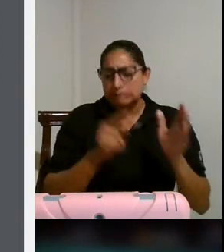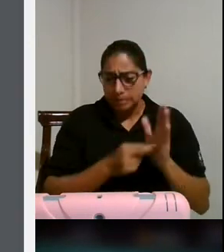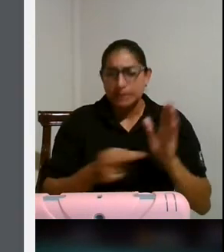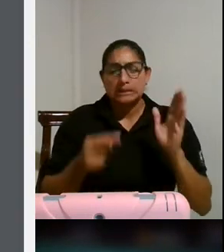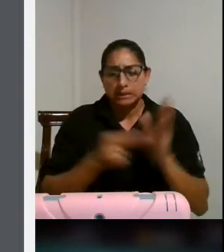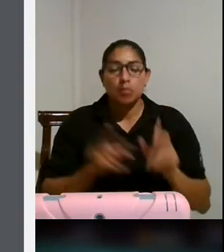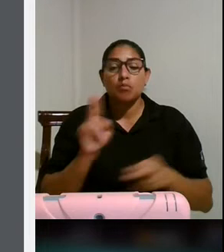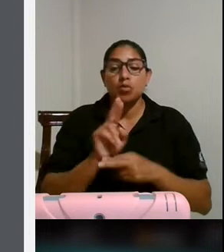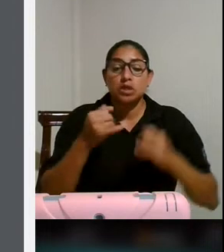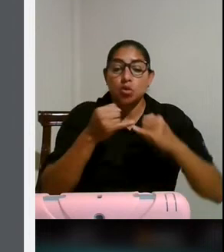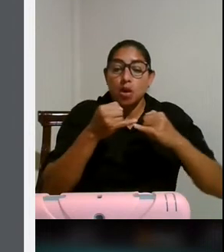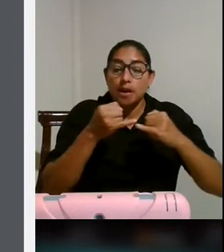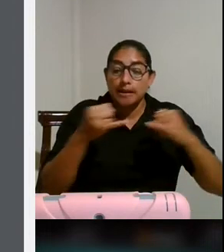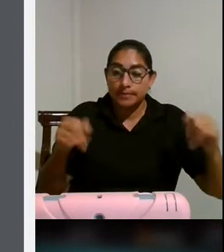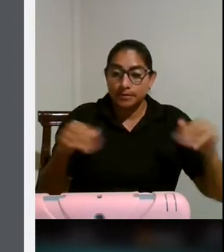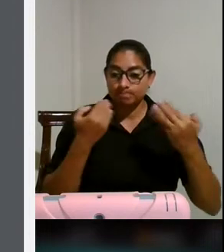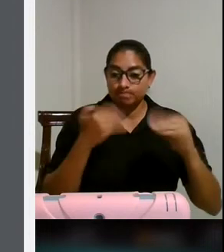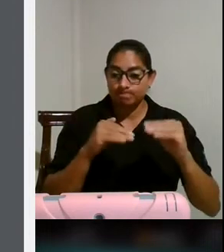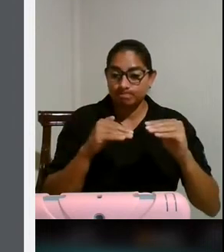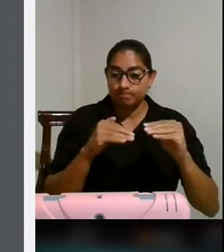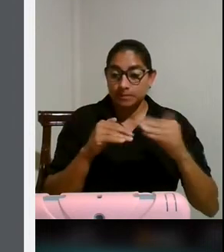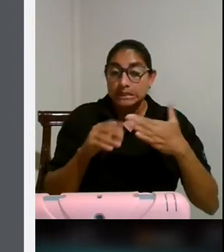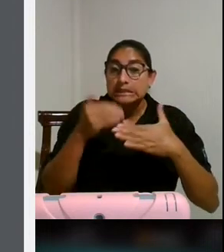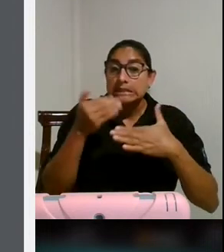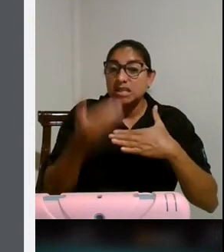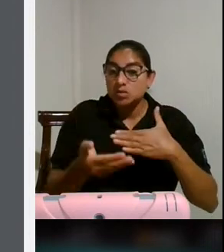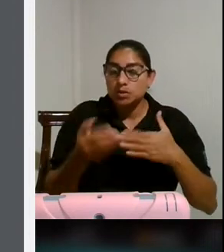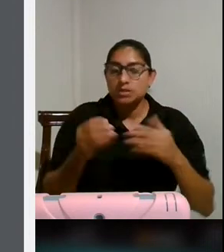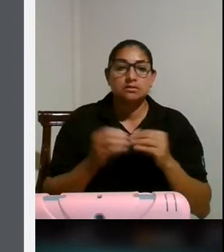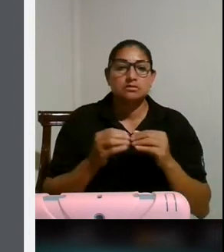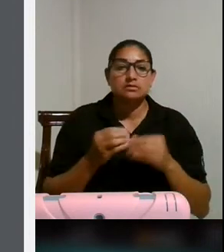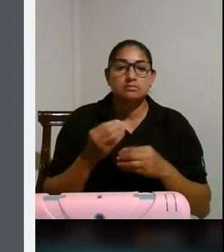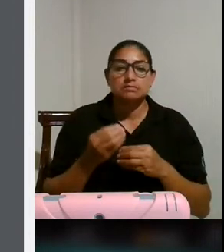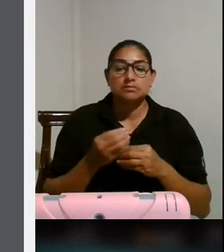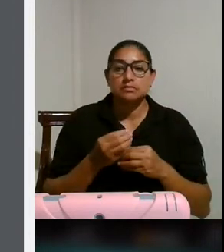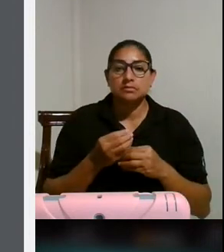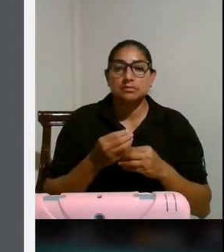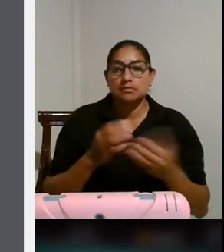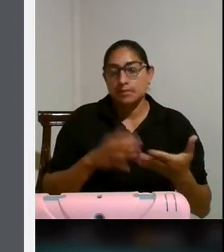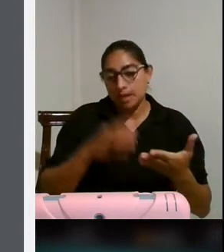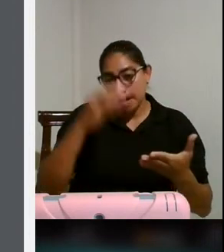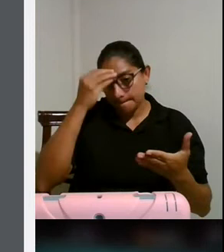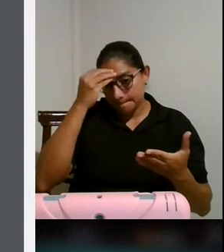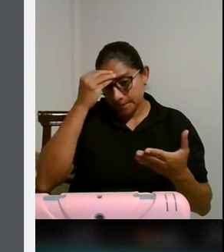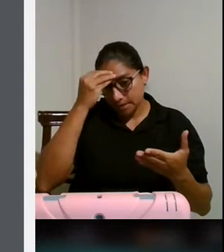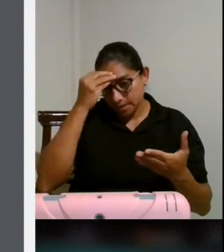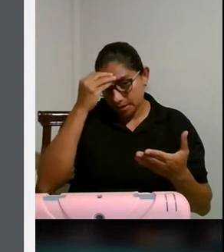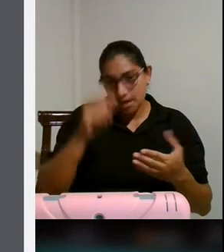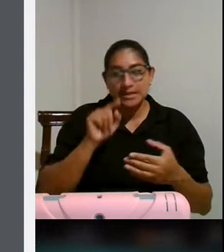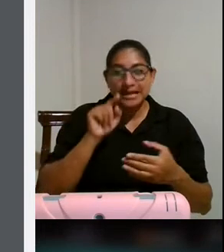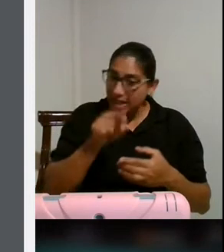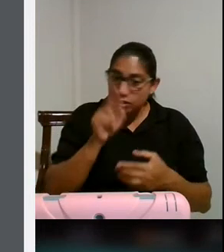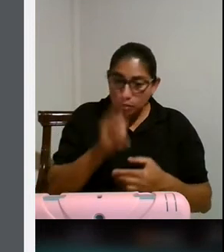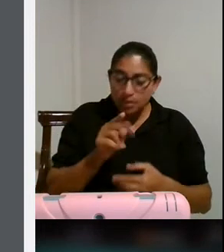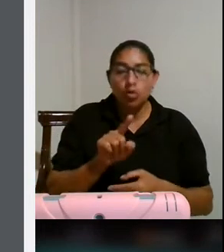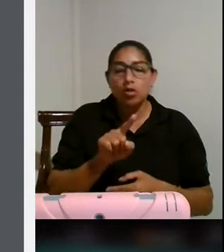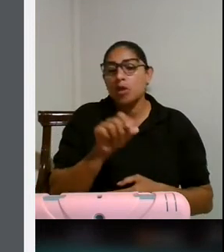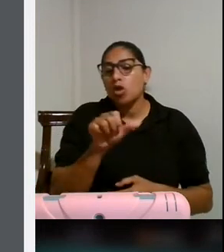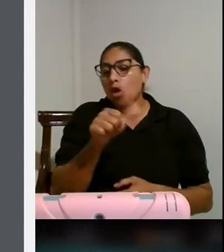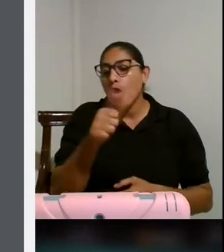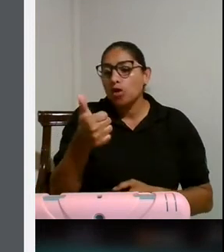límite, porque posteriormente les vamos a enseñar a calcular derivadas de otra forma, un poquito